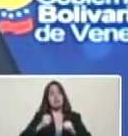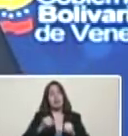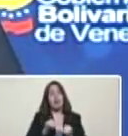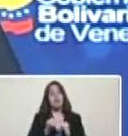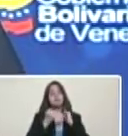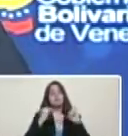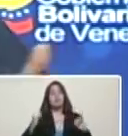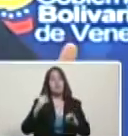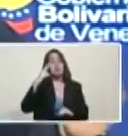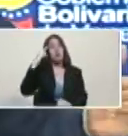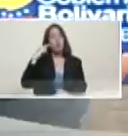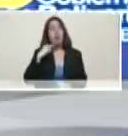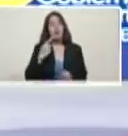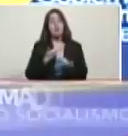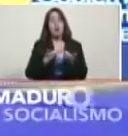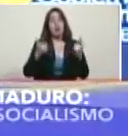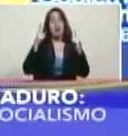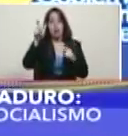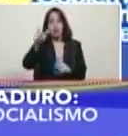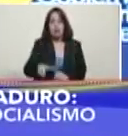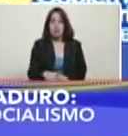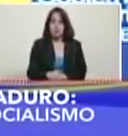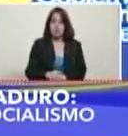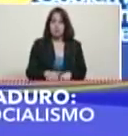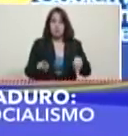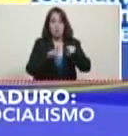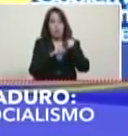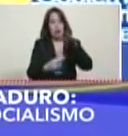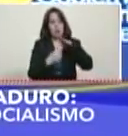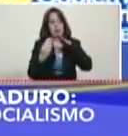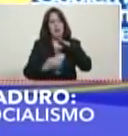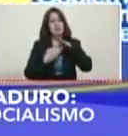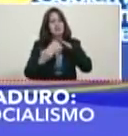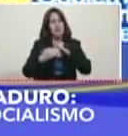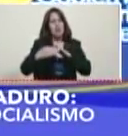Libertador. Y basado en el humanismo de Hugo Chávez,